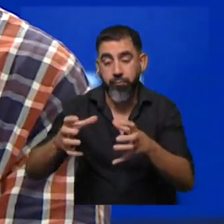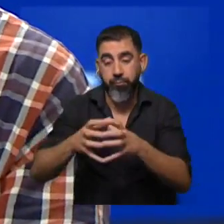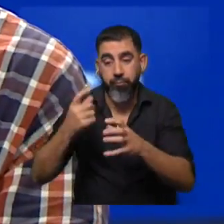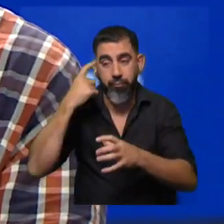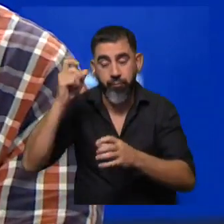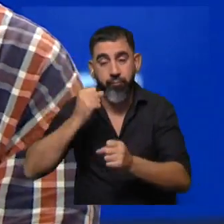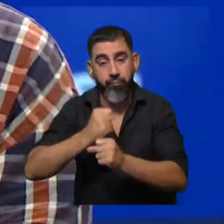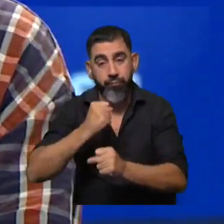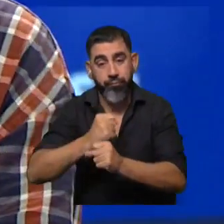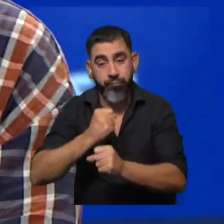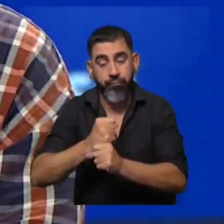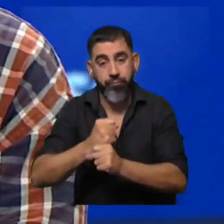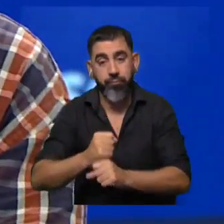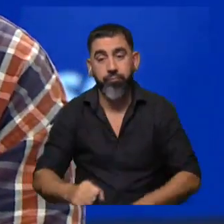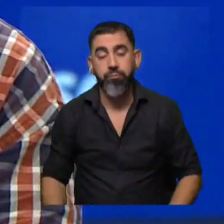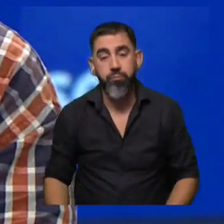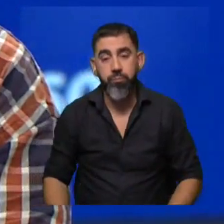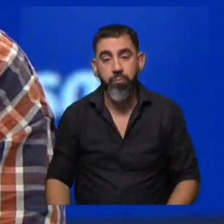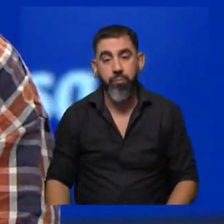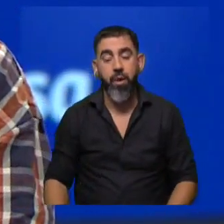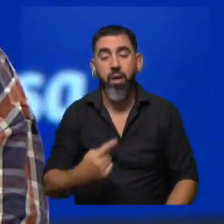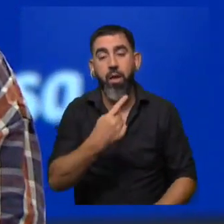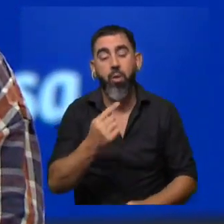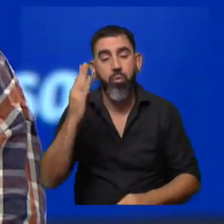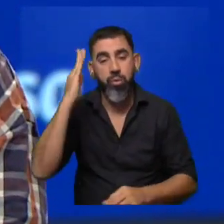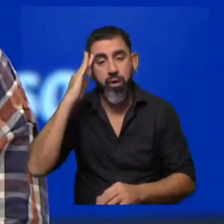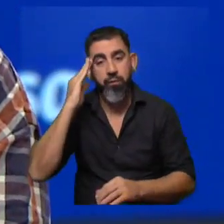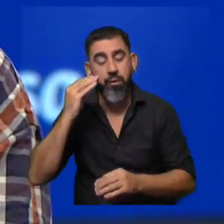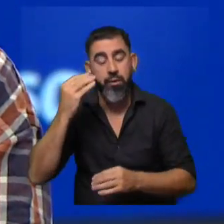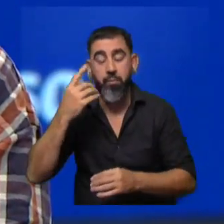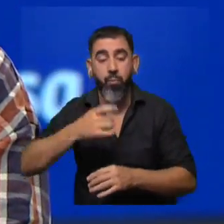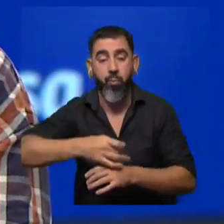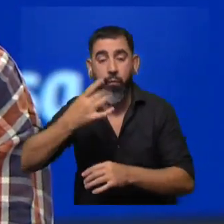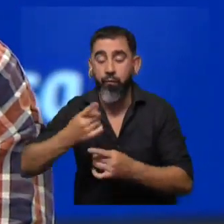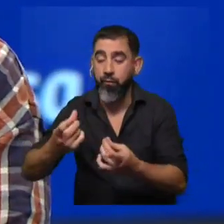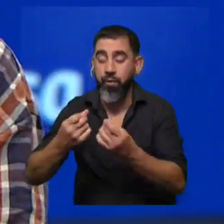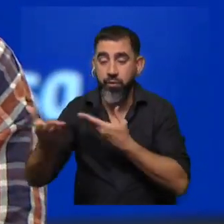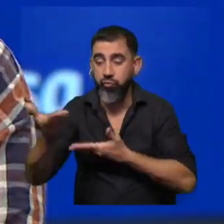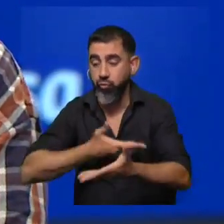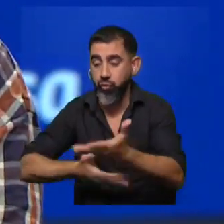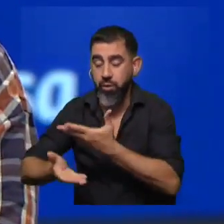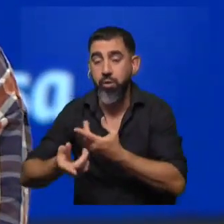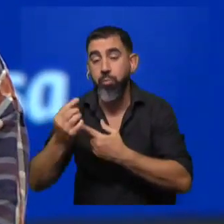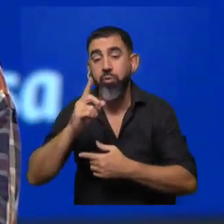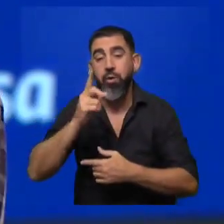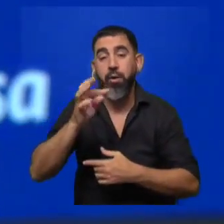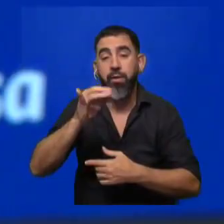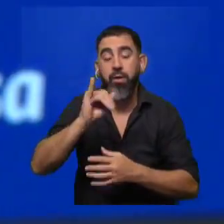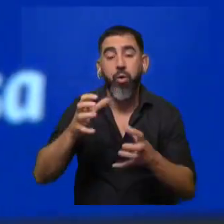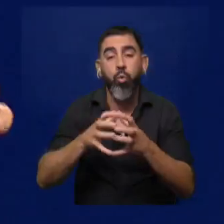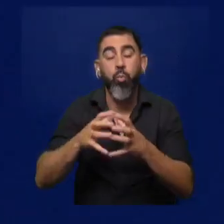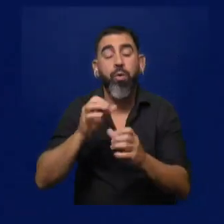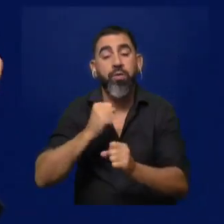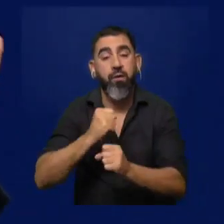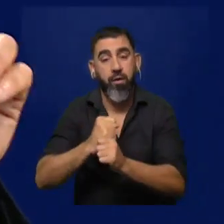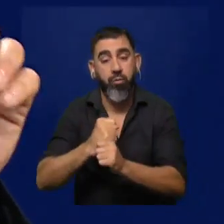de trabajo, y que todos sabemos que esto se trabaja en forma interdisciplinaria, y por eso esto de los GTI, Claro. grupos de trabajo Pero interdisciplinarios. además